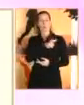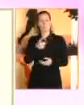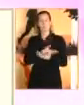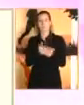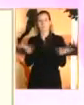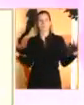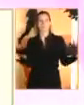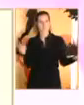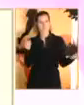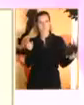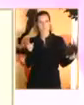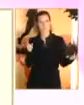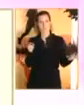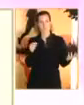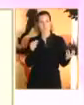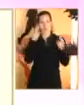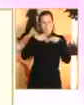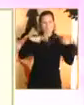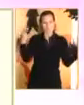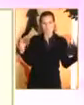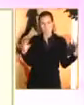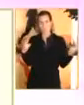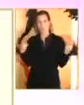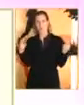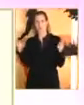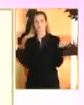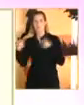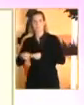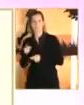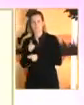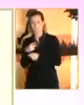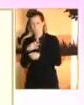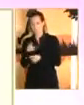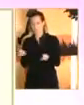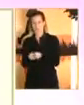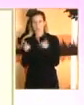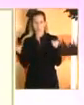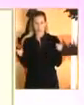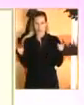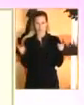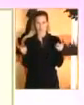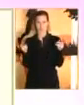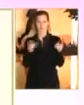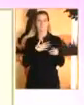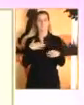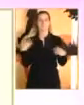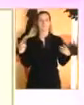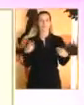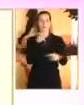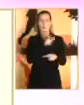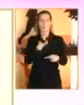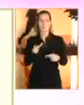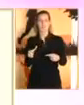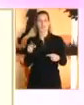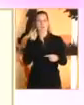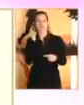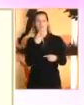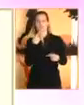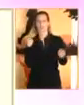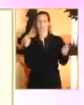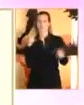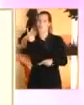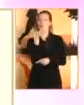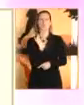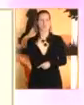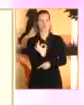corriente, uh-huh. Colegio público o privado, pero que sea normal, que no sea un específico de sordos, puesto que tenemos la posibilidad